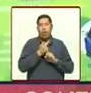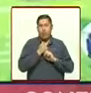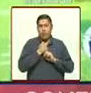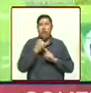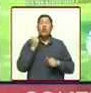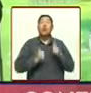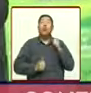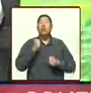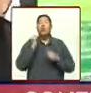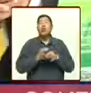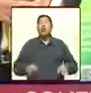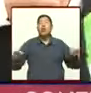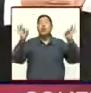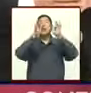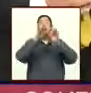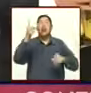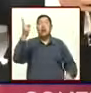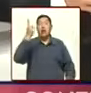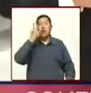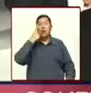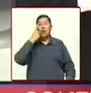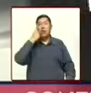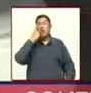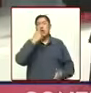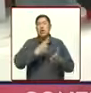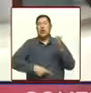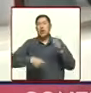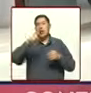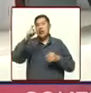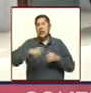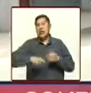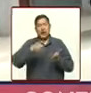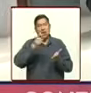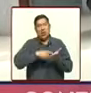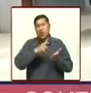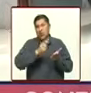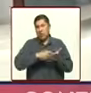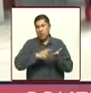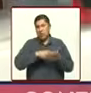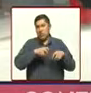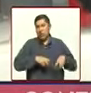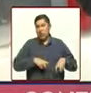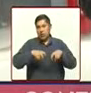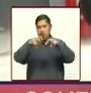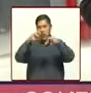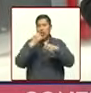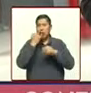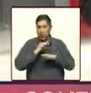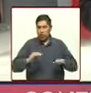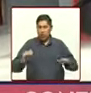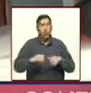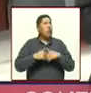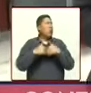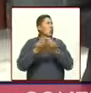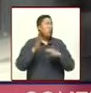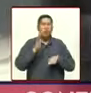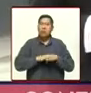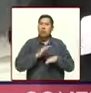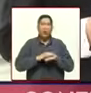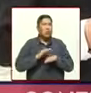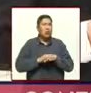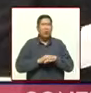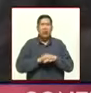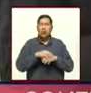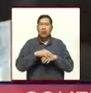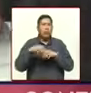¿Y cuál la importancia de conocer qué requisitos, por ejemplo, se exigen para el viaje de los menores? ¿Cómo prevenir casos de